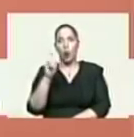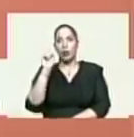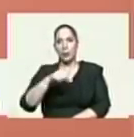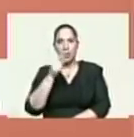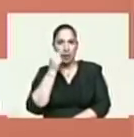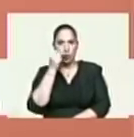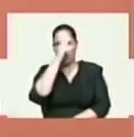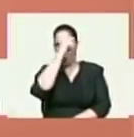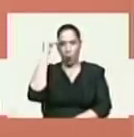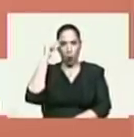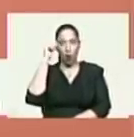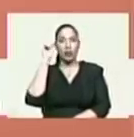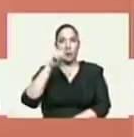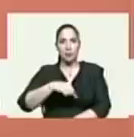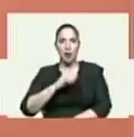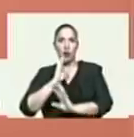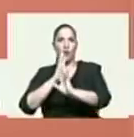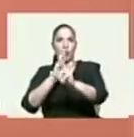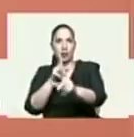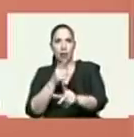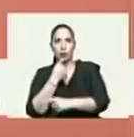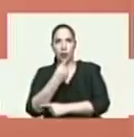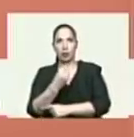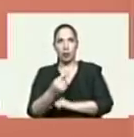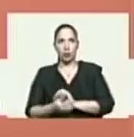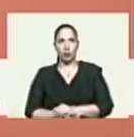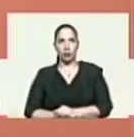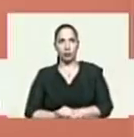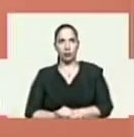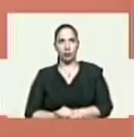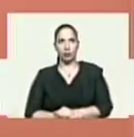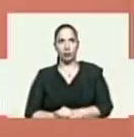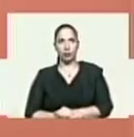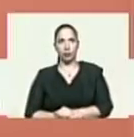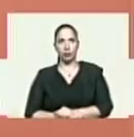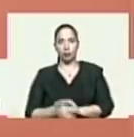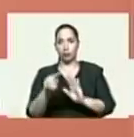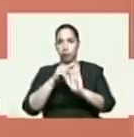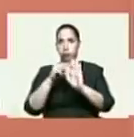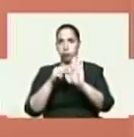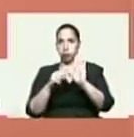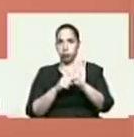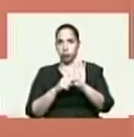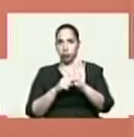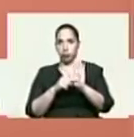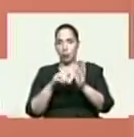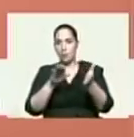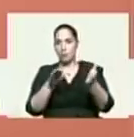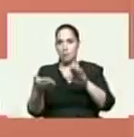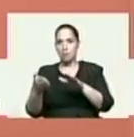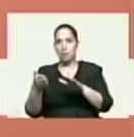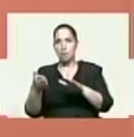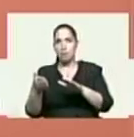casi que confesando su talante y condición de asesino.